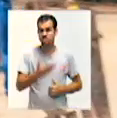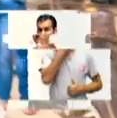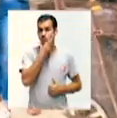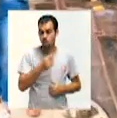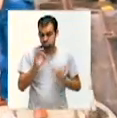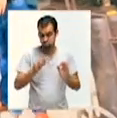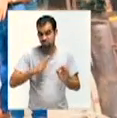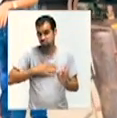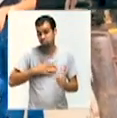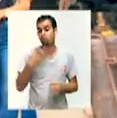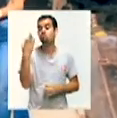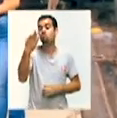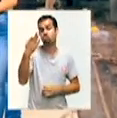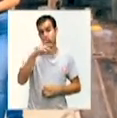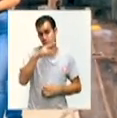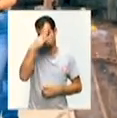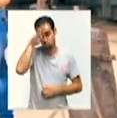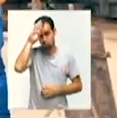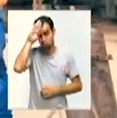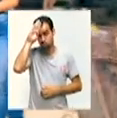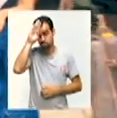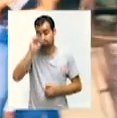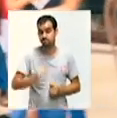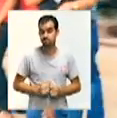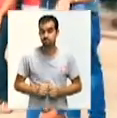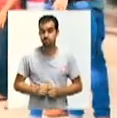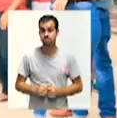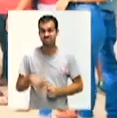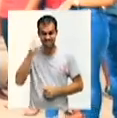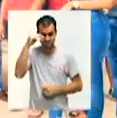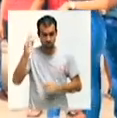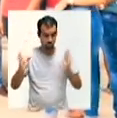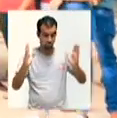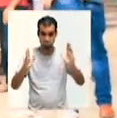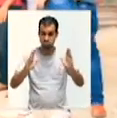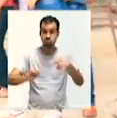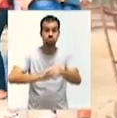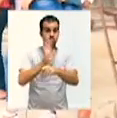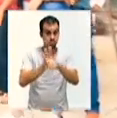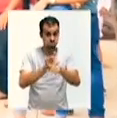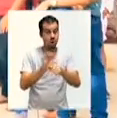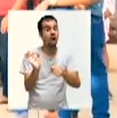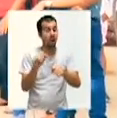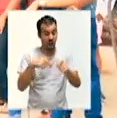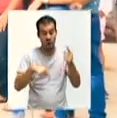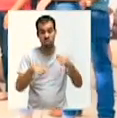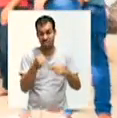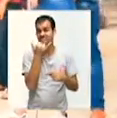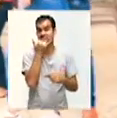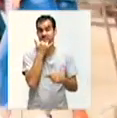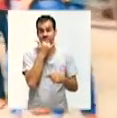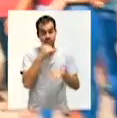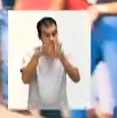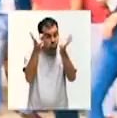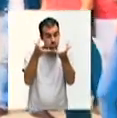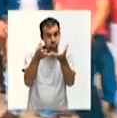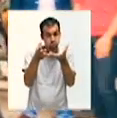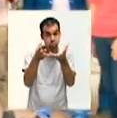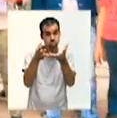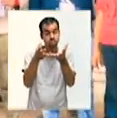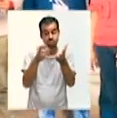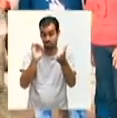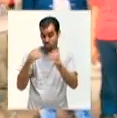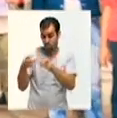Somos el futuro de nuestra nación, sino también su presente. Aún en el medio de una pandemia que todavía azota a todo el mundo, los jóvenes que integran las